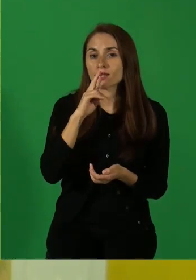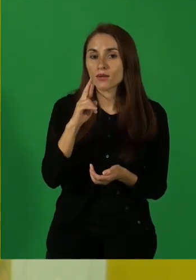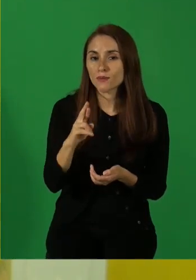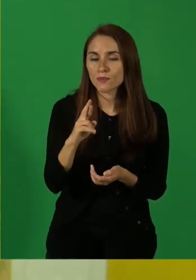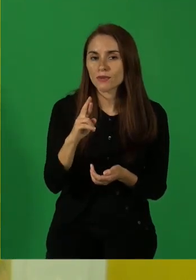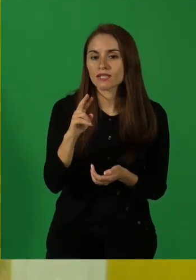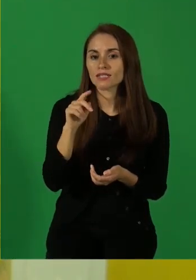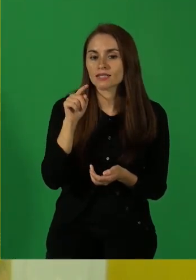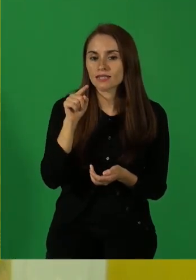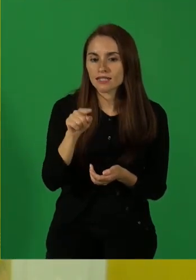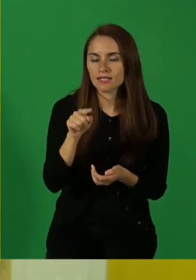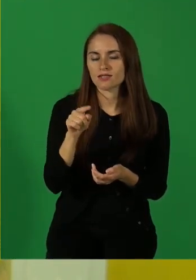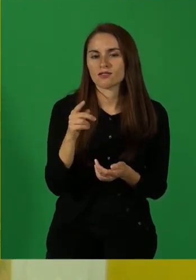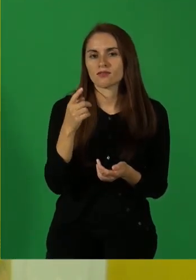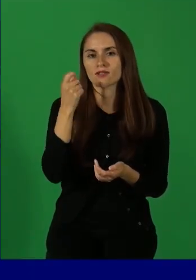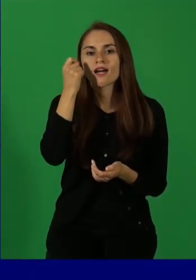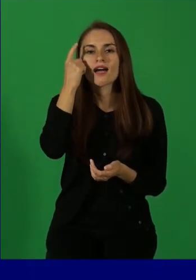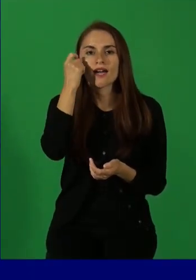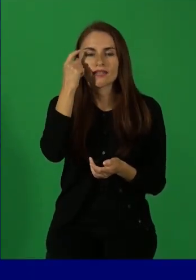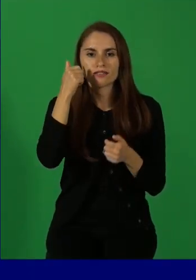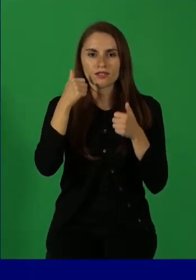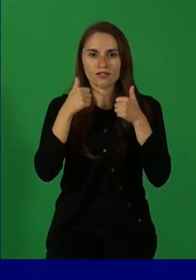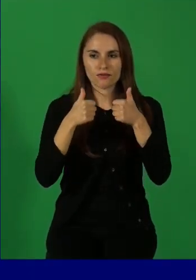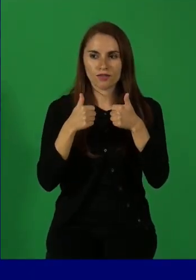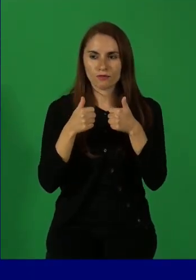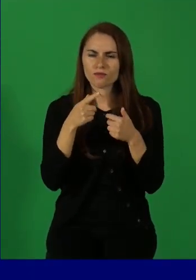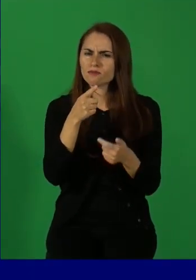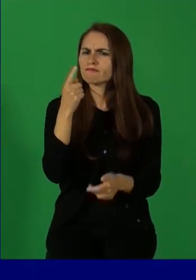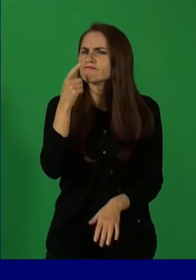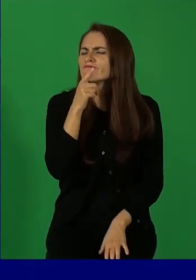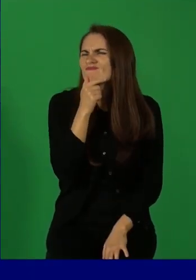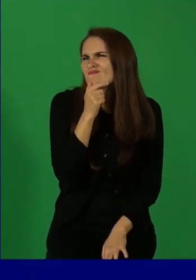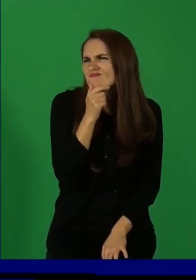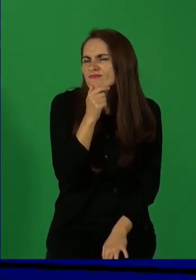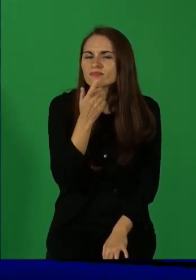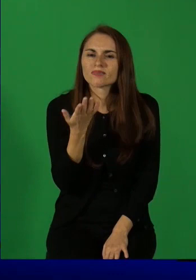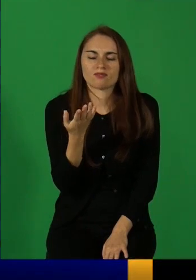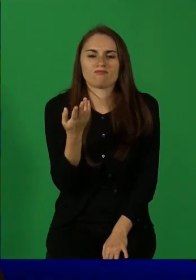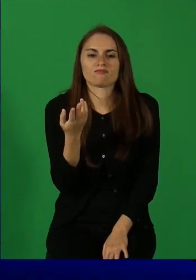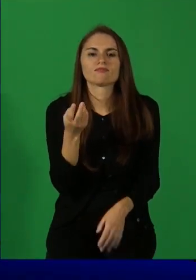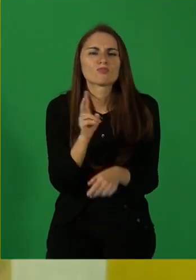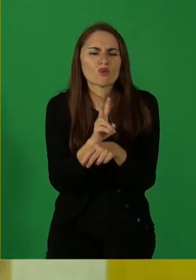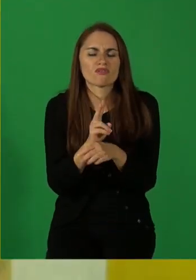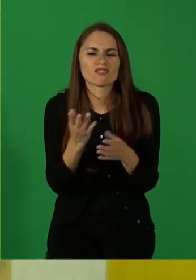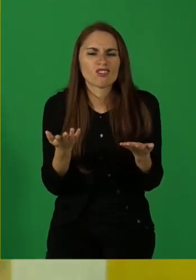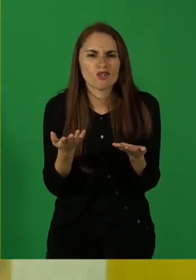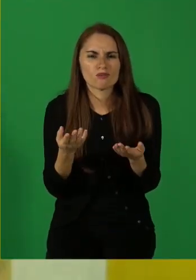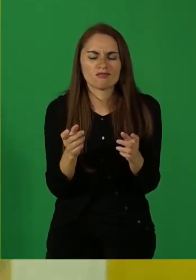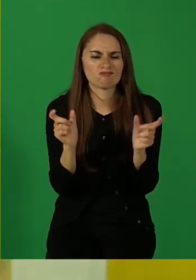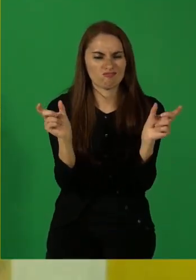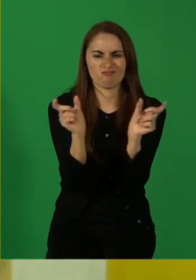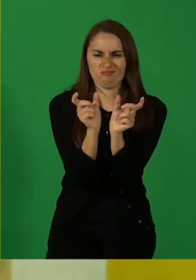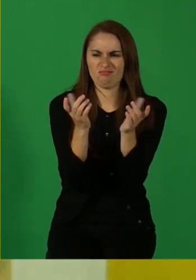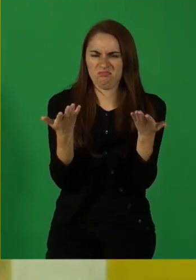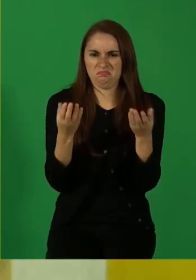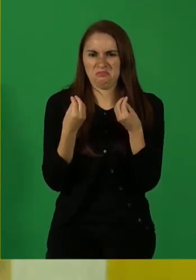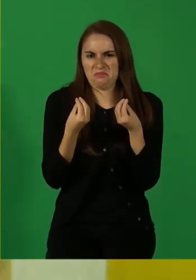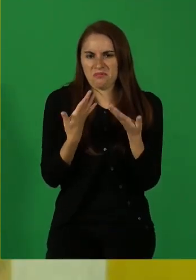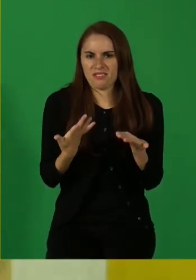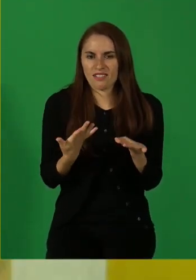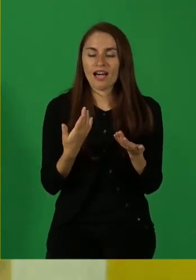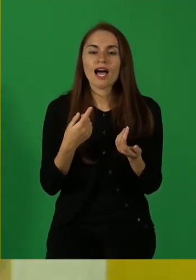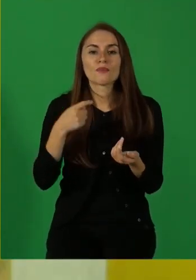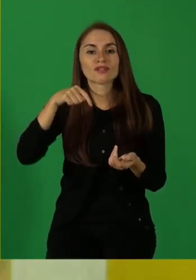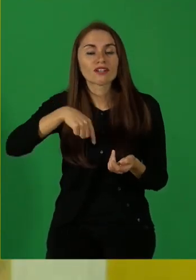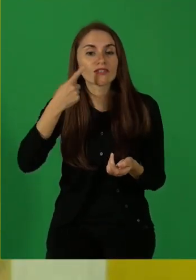resultado de la división. Y usted se preguntará en su casa, pero profe Vivi, ¿qué tiene que ver esto? Porque vamos a representar,